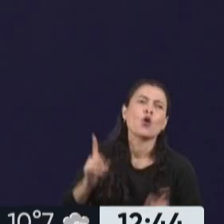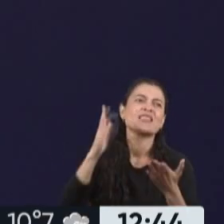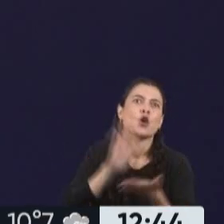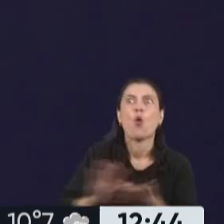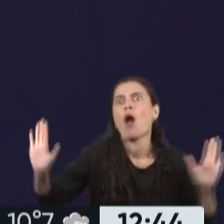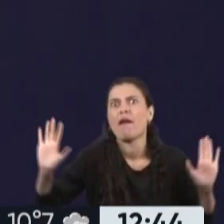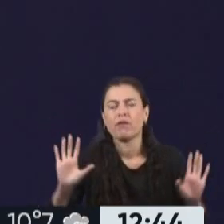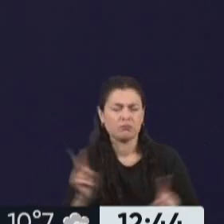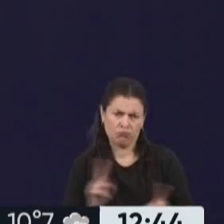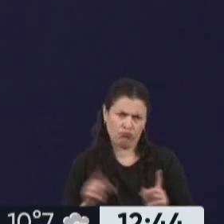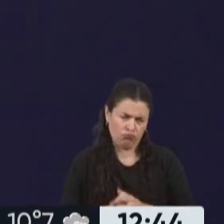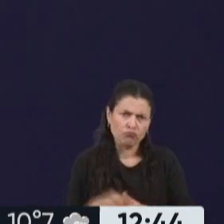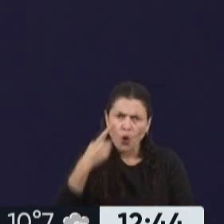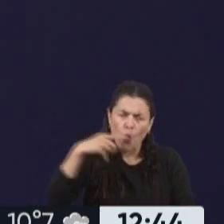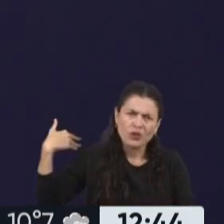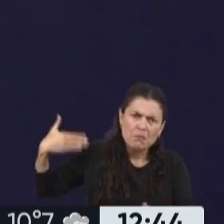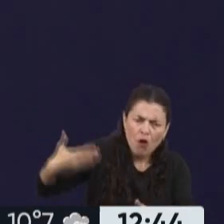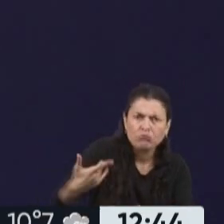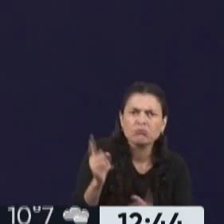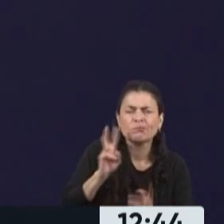A lo largo de los últimos meses lo vimos